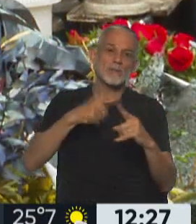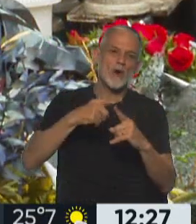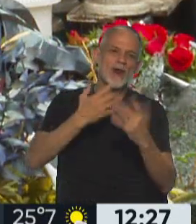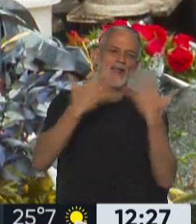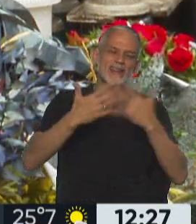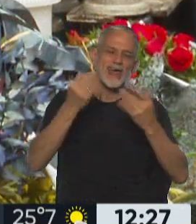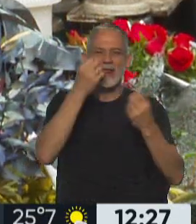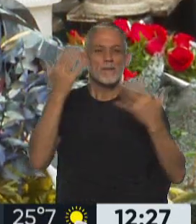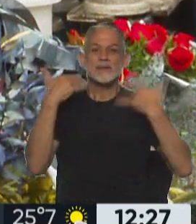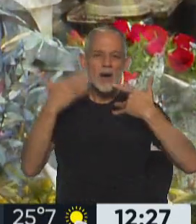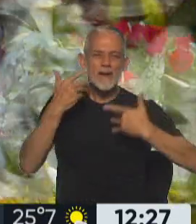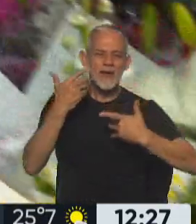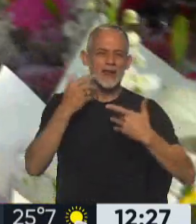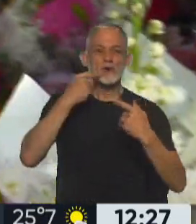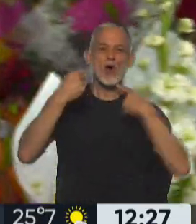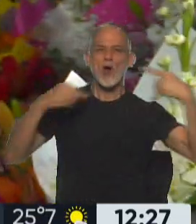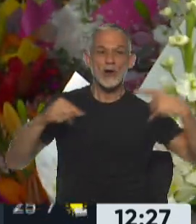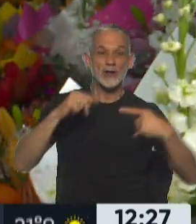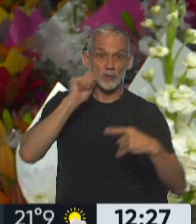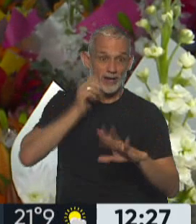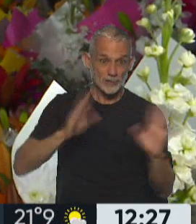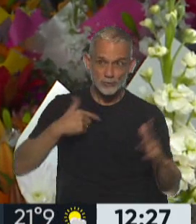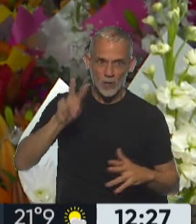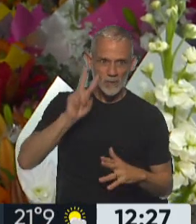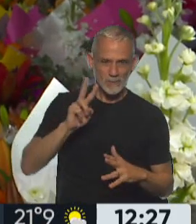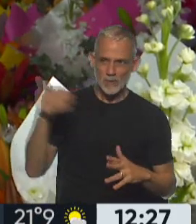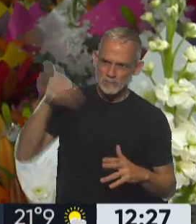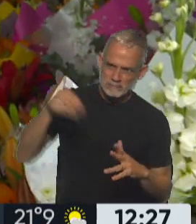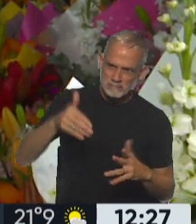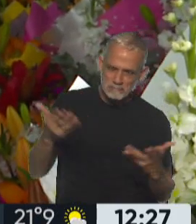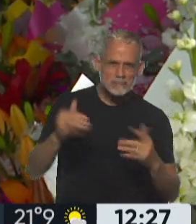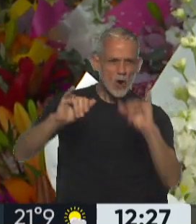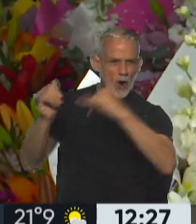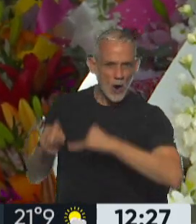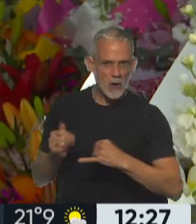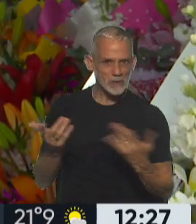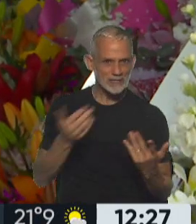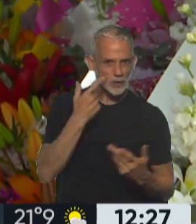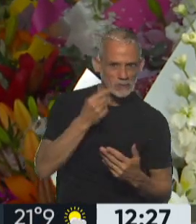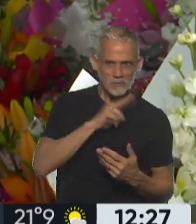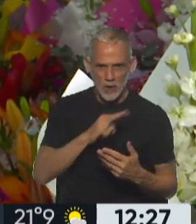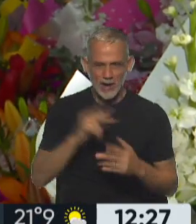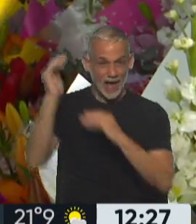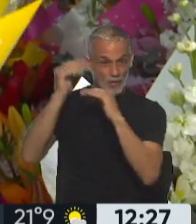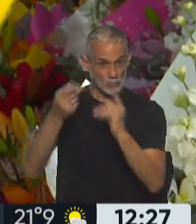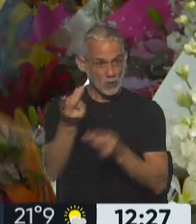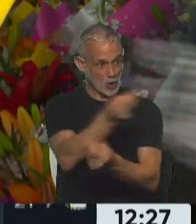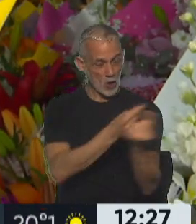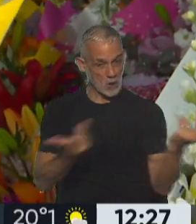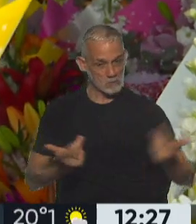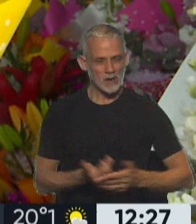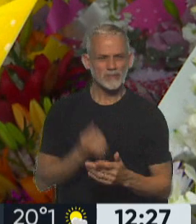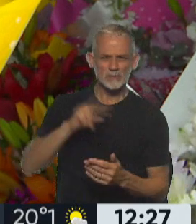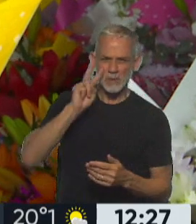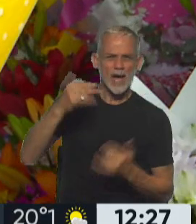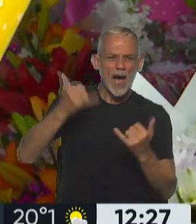todo colorido, todo... feliz, es lo que veo que todo el mundo viene a comprar, chicos jóvenes, chicas jóvenes y adultos también. Claro, porque vemos